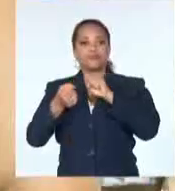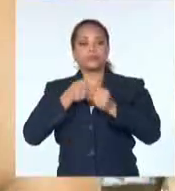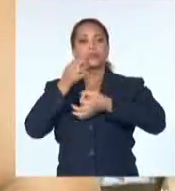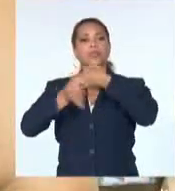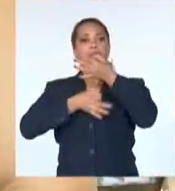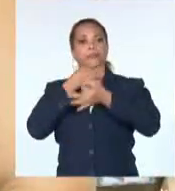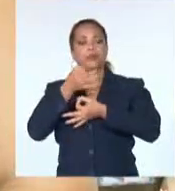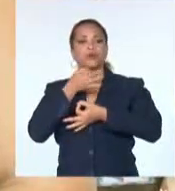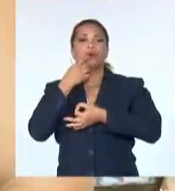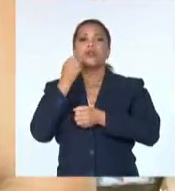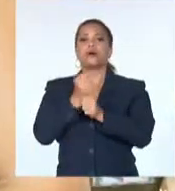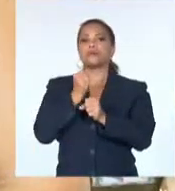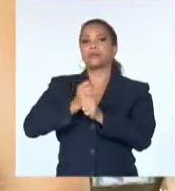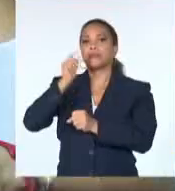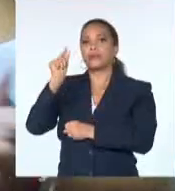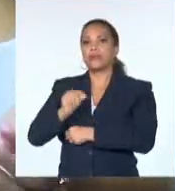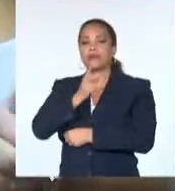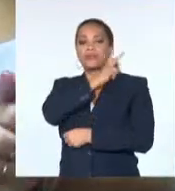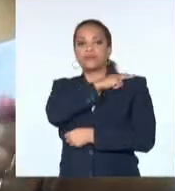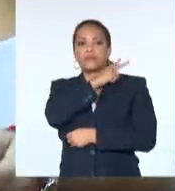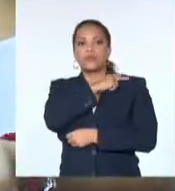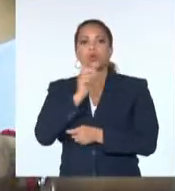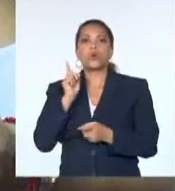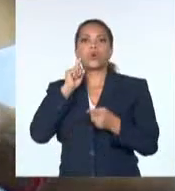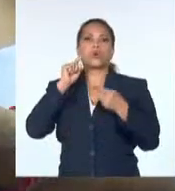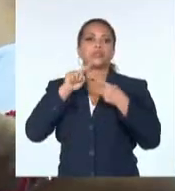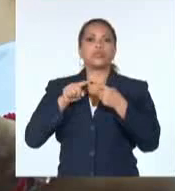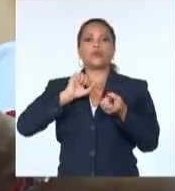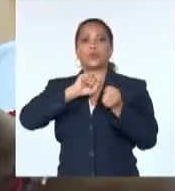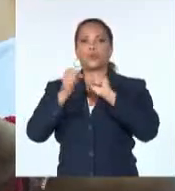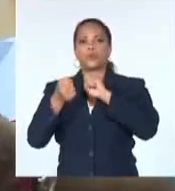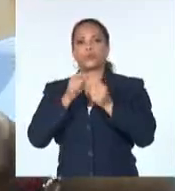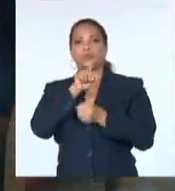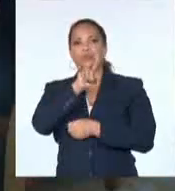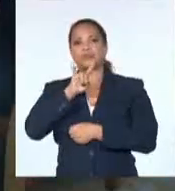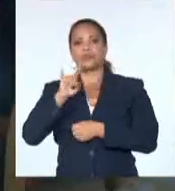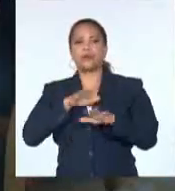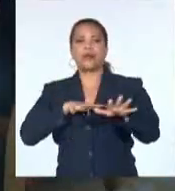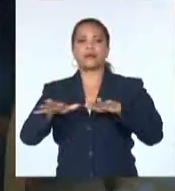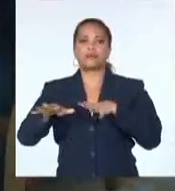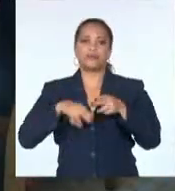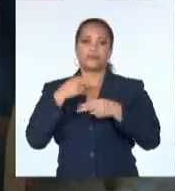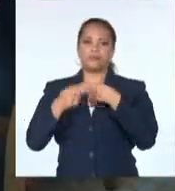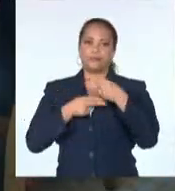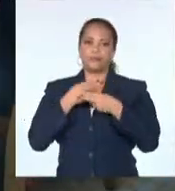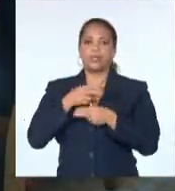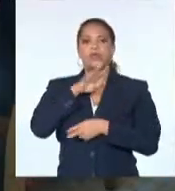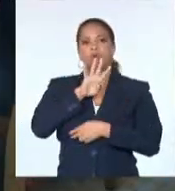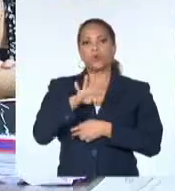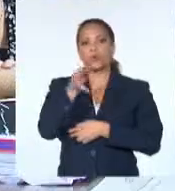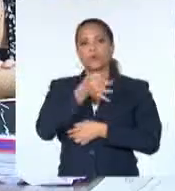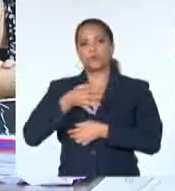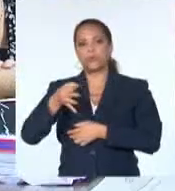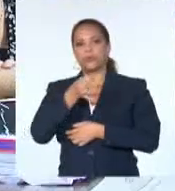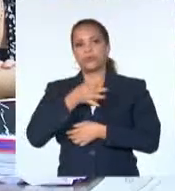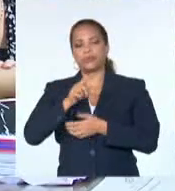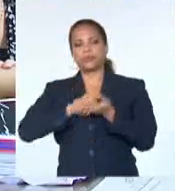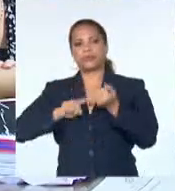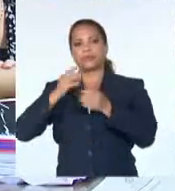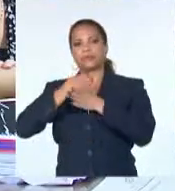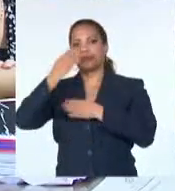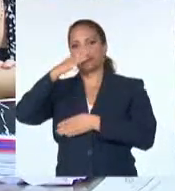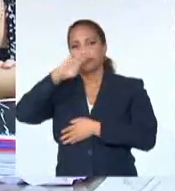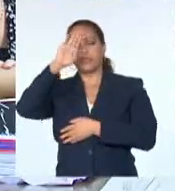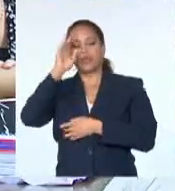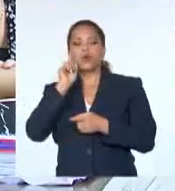y directivos de la entidad los objetivos del control en las 19 acciones a realizar en 4 municipios del territorio a fin de evaluar